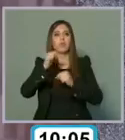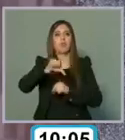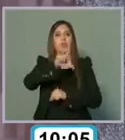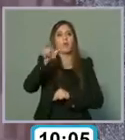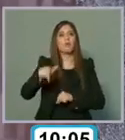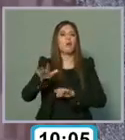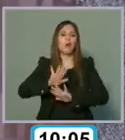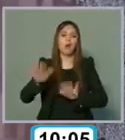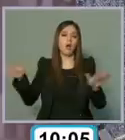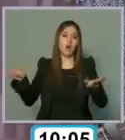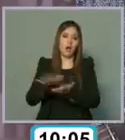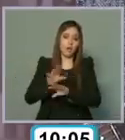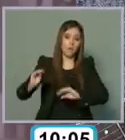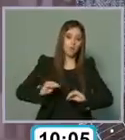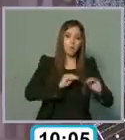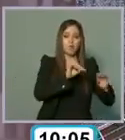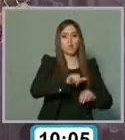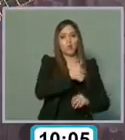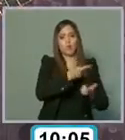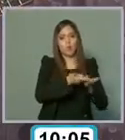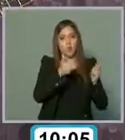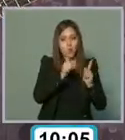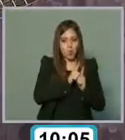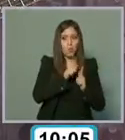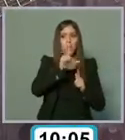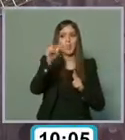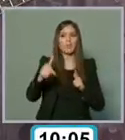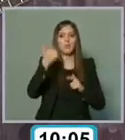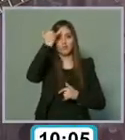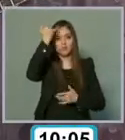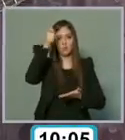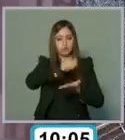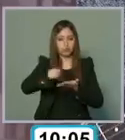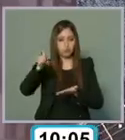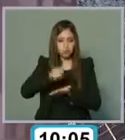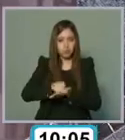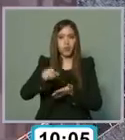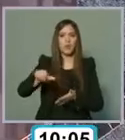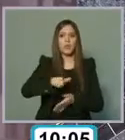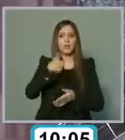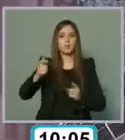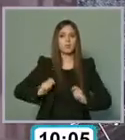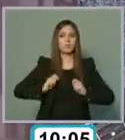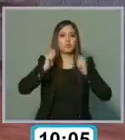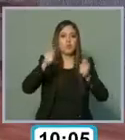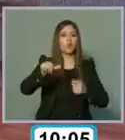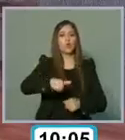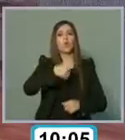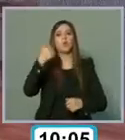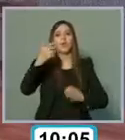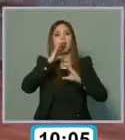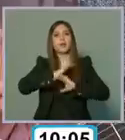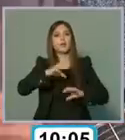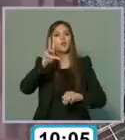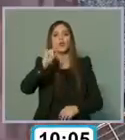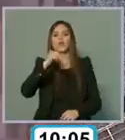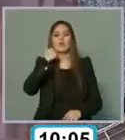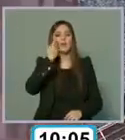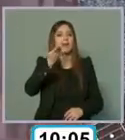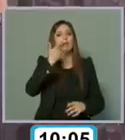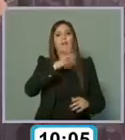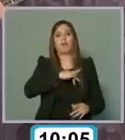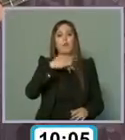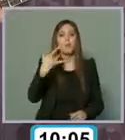grupo y empecé a componer. Y fue cuando empezaron a grabarme canciones como No me quiero enamorar junto con Mario Domet Garo